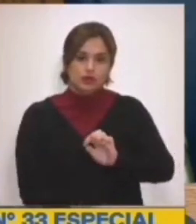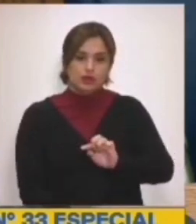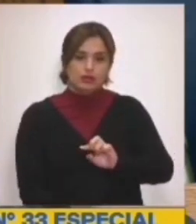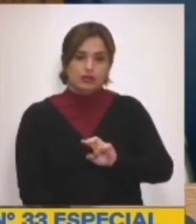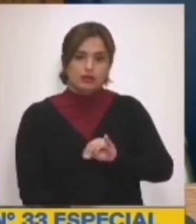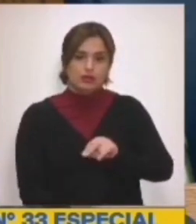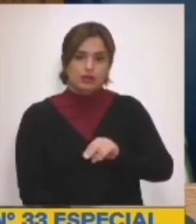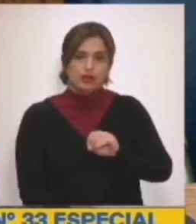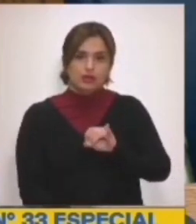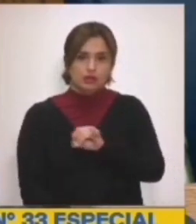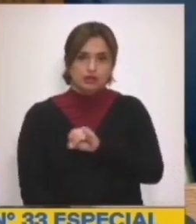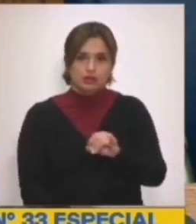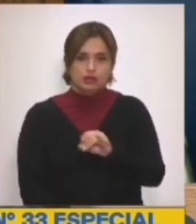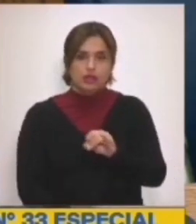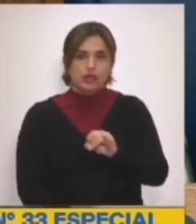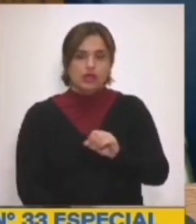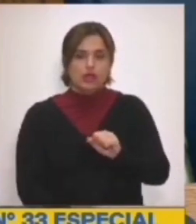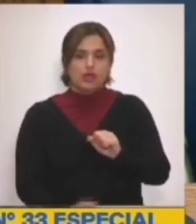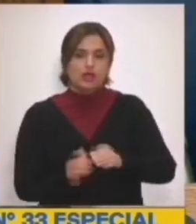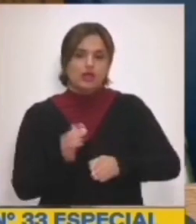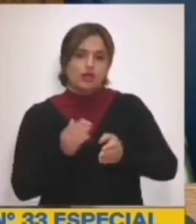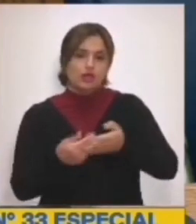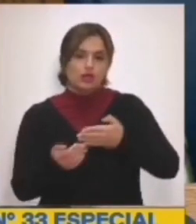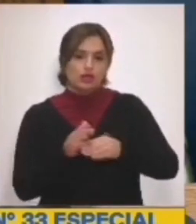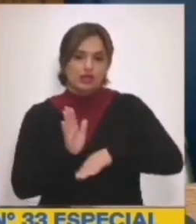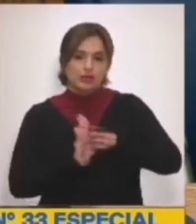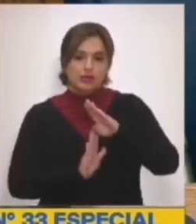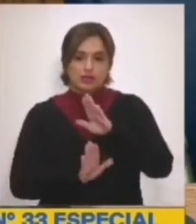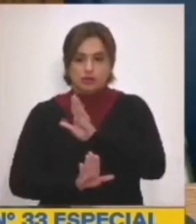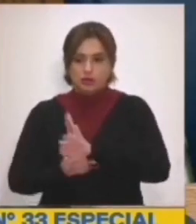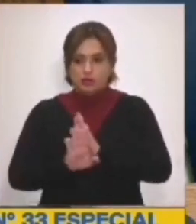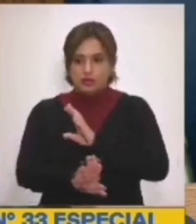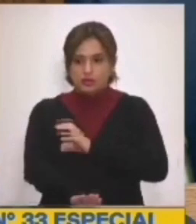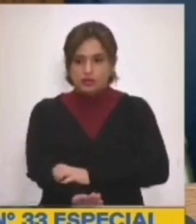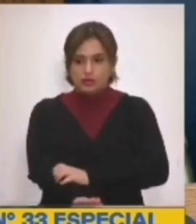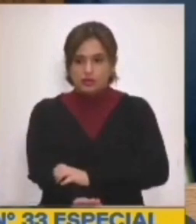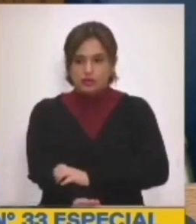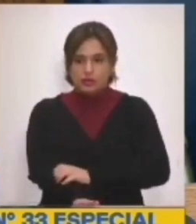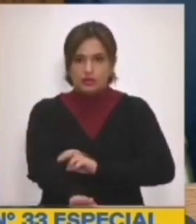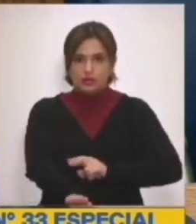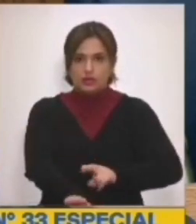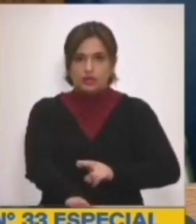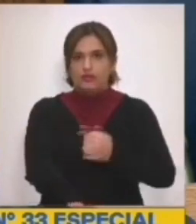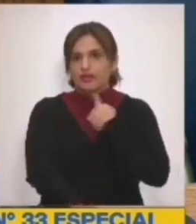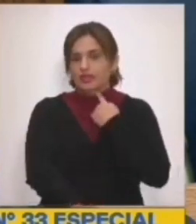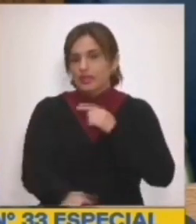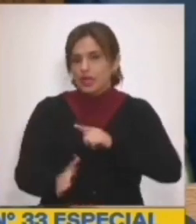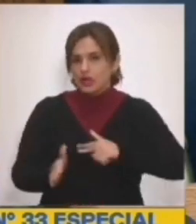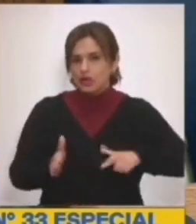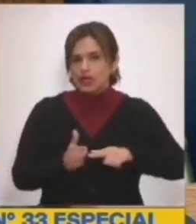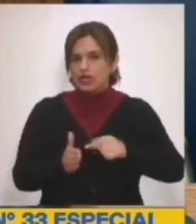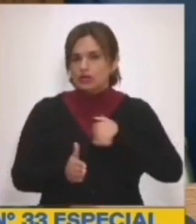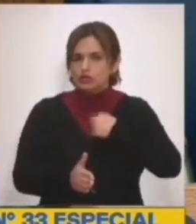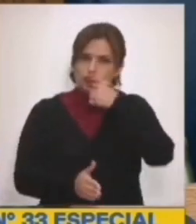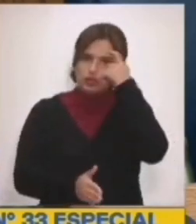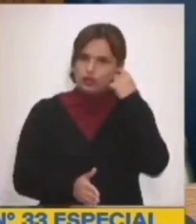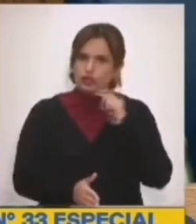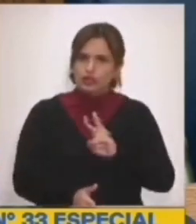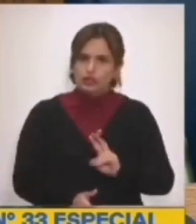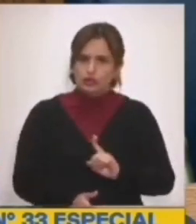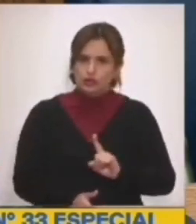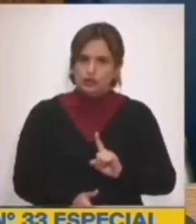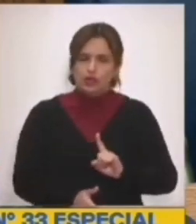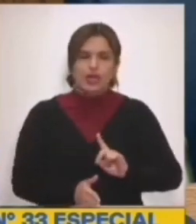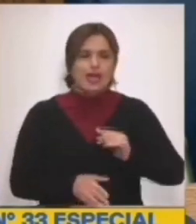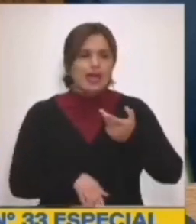de que la mayor protección en la región de los ríos podría afectar a la región de los rangos los lagos yo creo que no pero aquí tenemos un problema Nacional